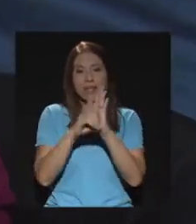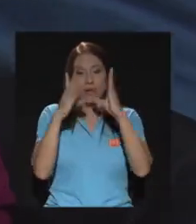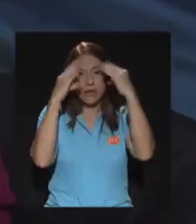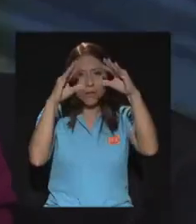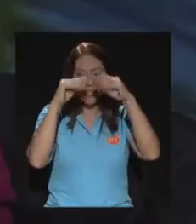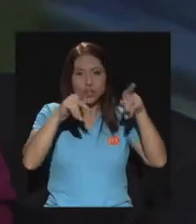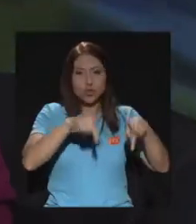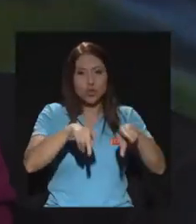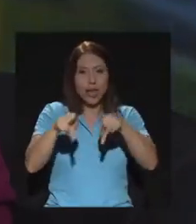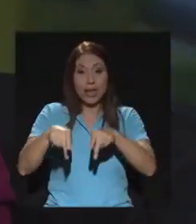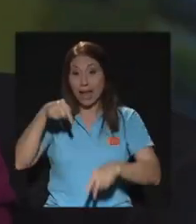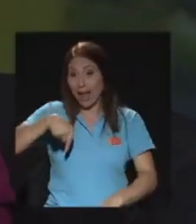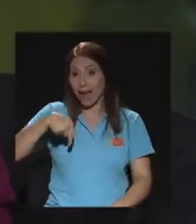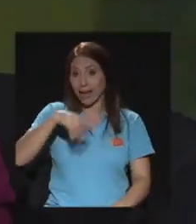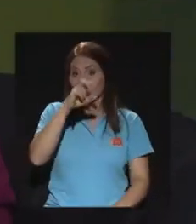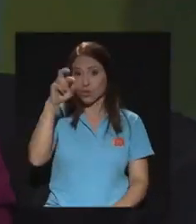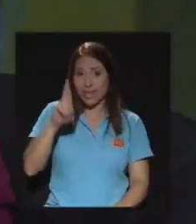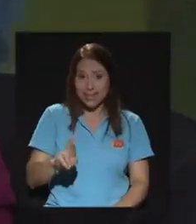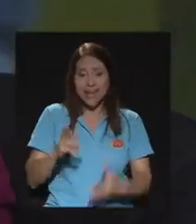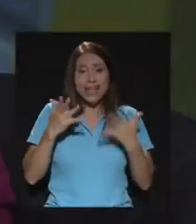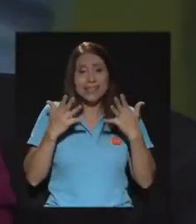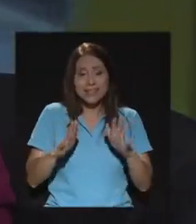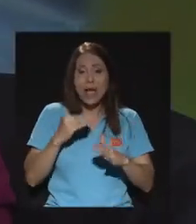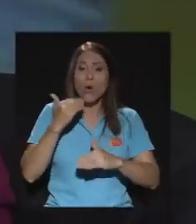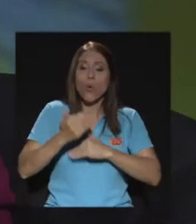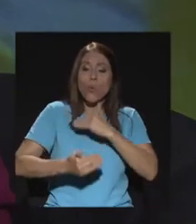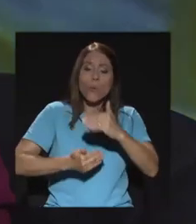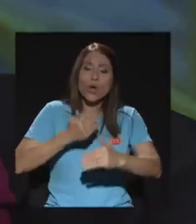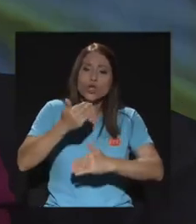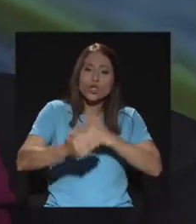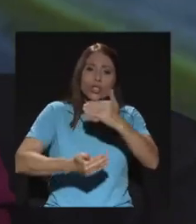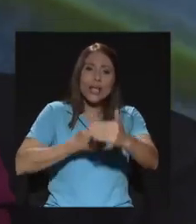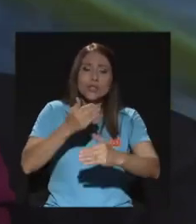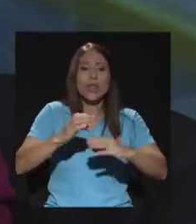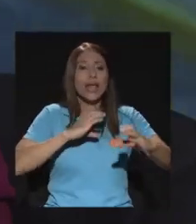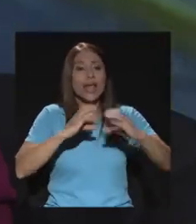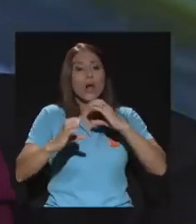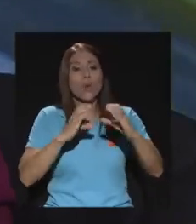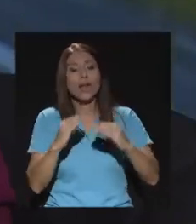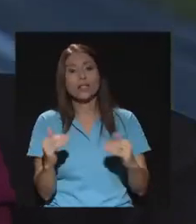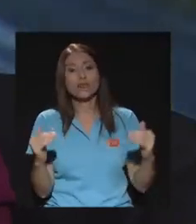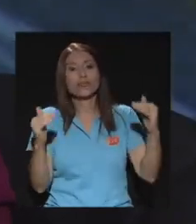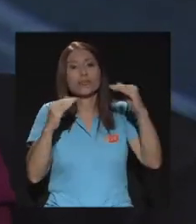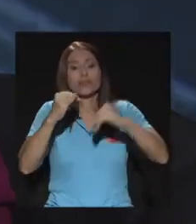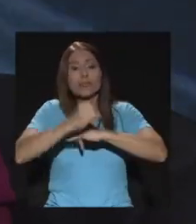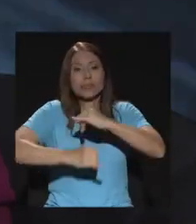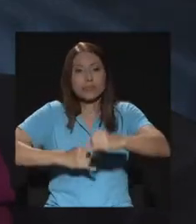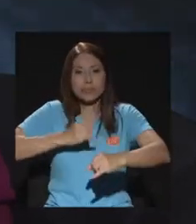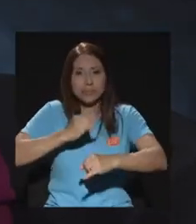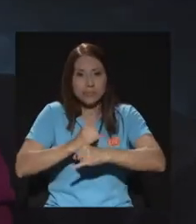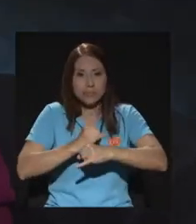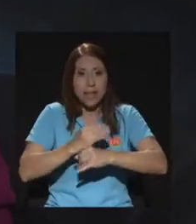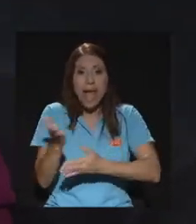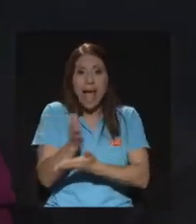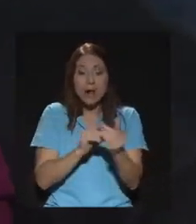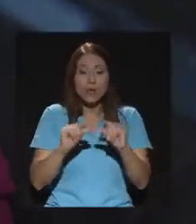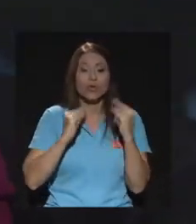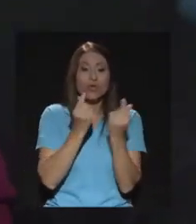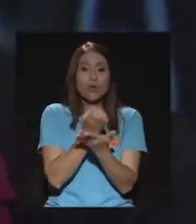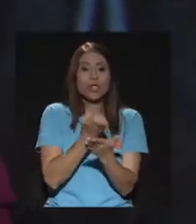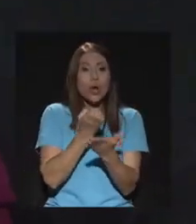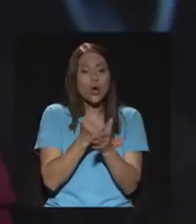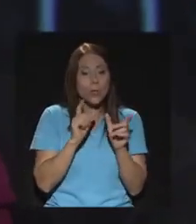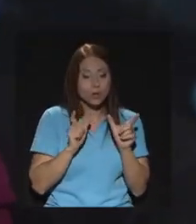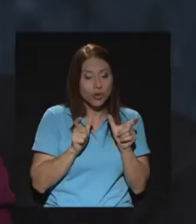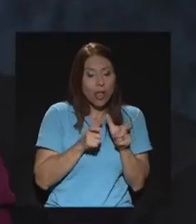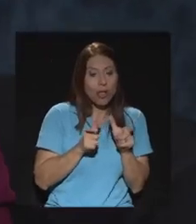Costa Rica hemos tenido un proceso de transnacionalización de la comunicación y concentración en algunos grupos económicos. Lo vemos,